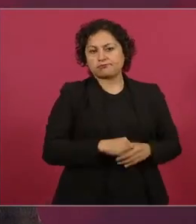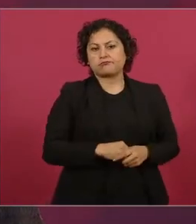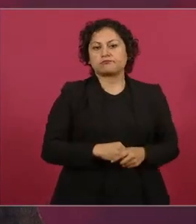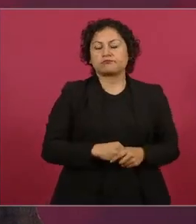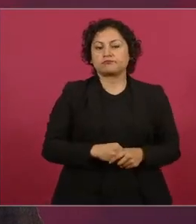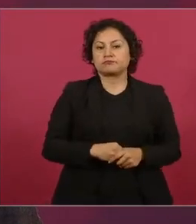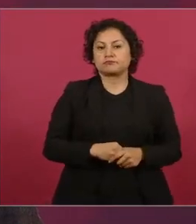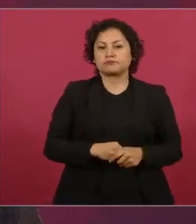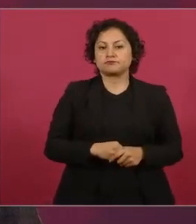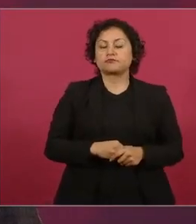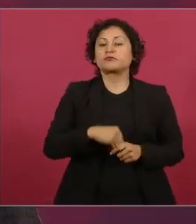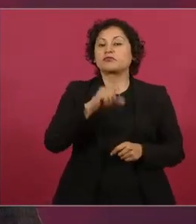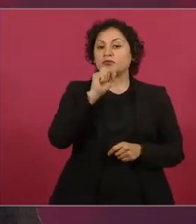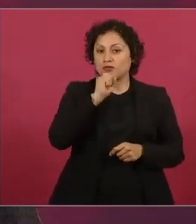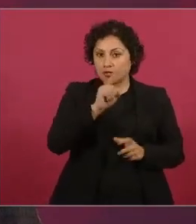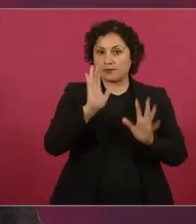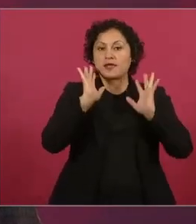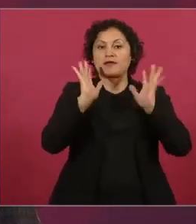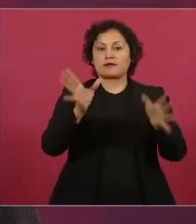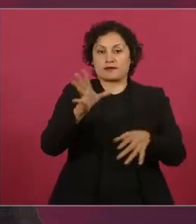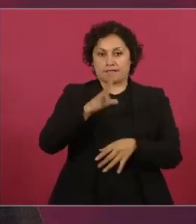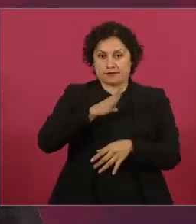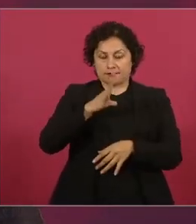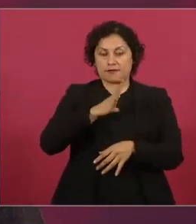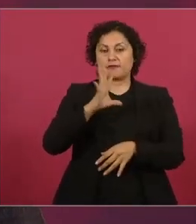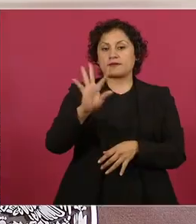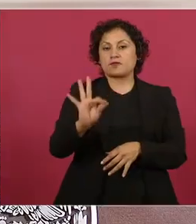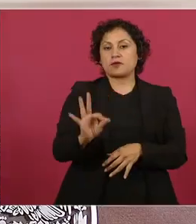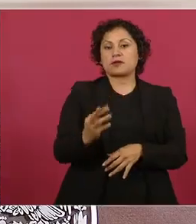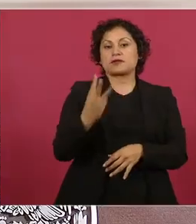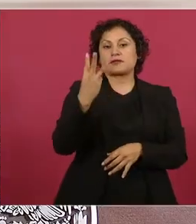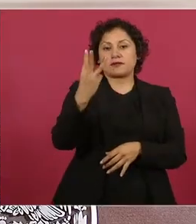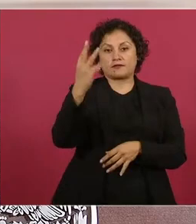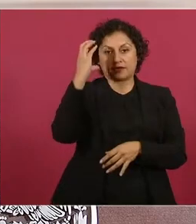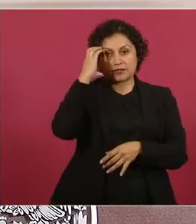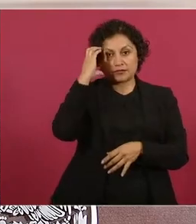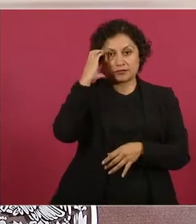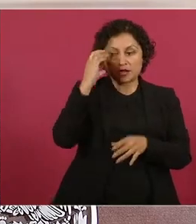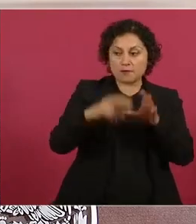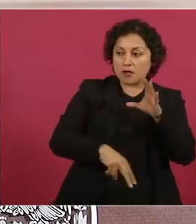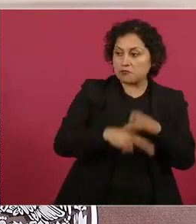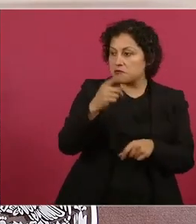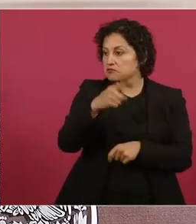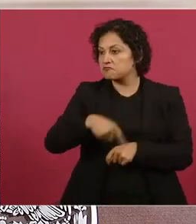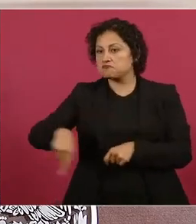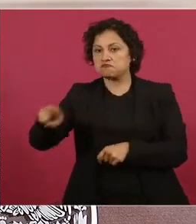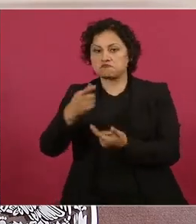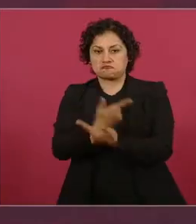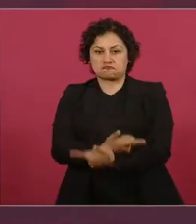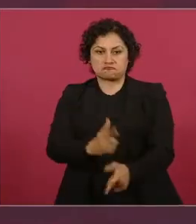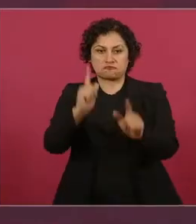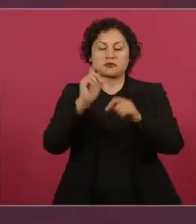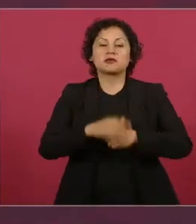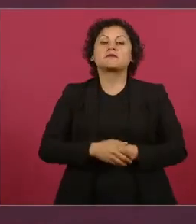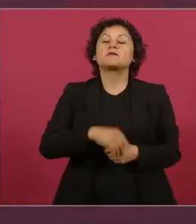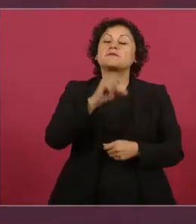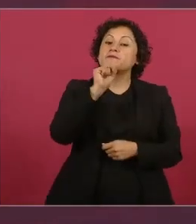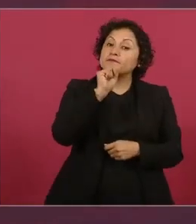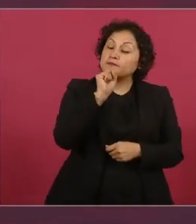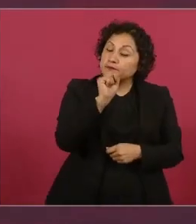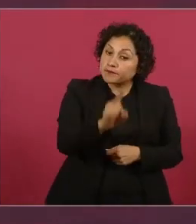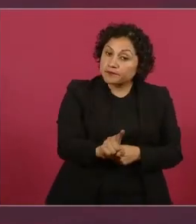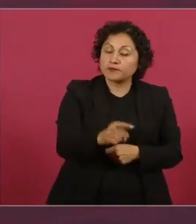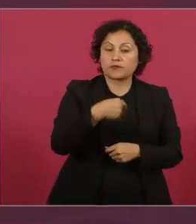Acapulco. Contamos con 43 camas y termino señalándoles que el trabajo a